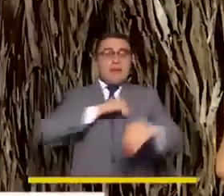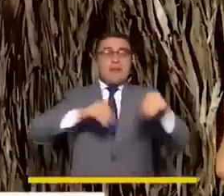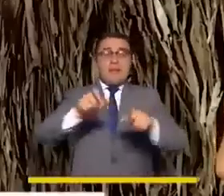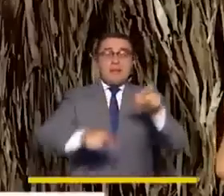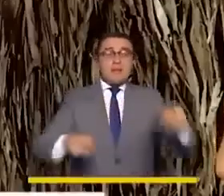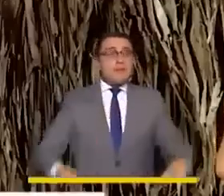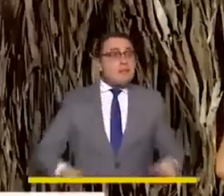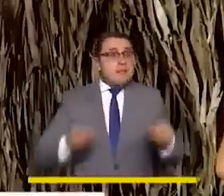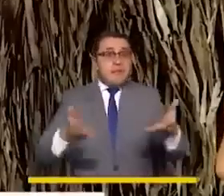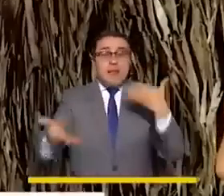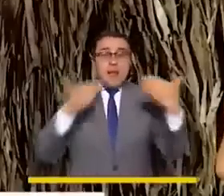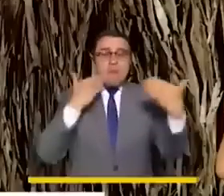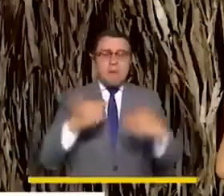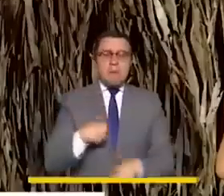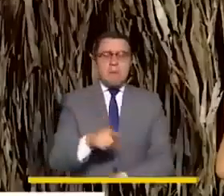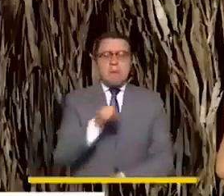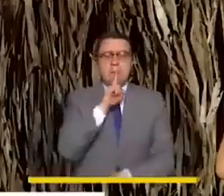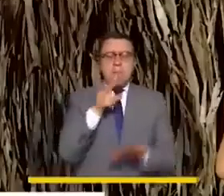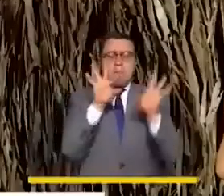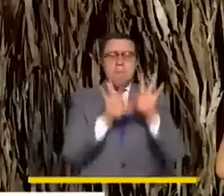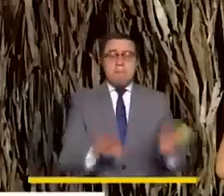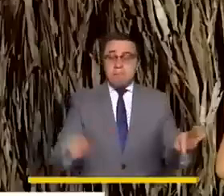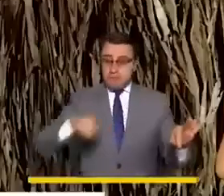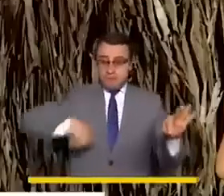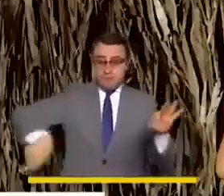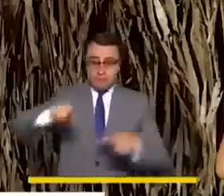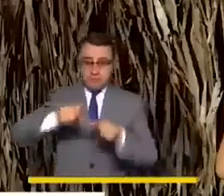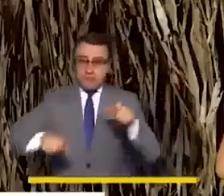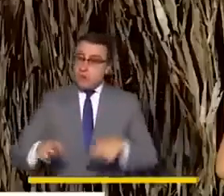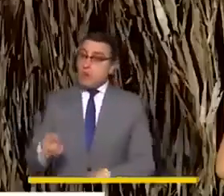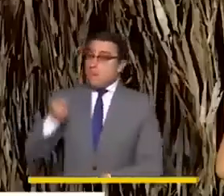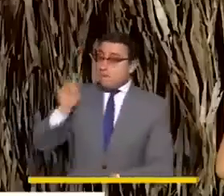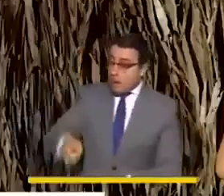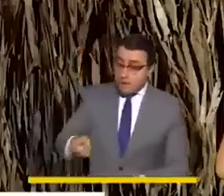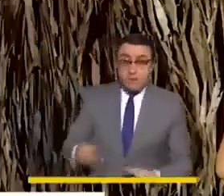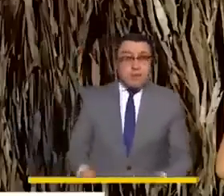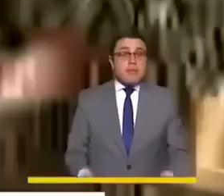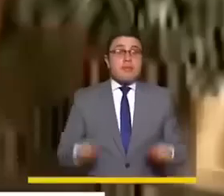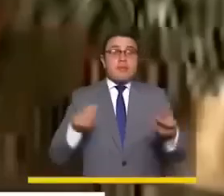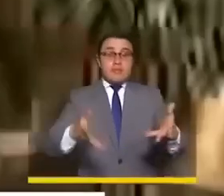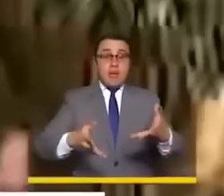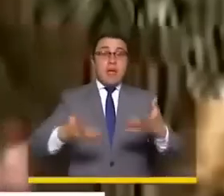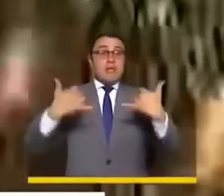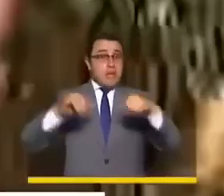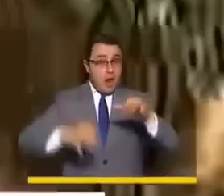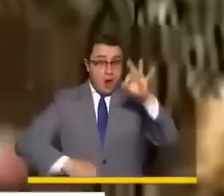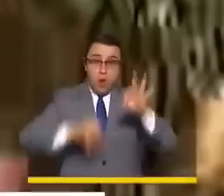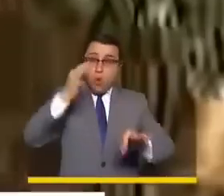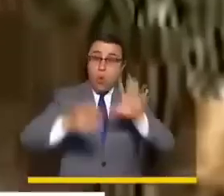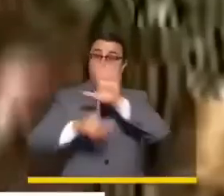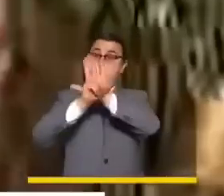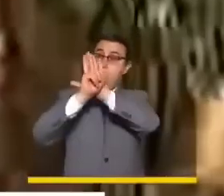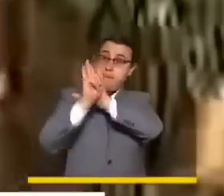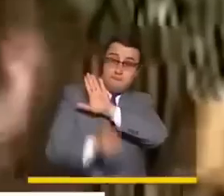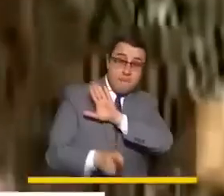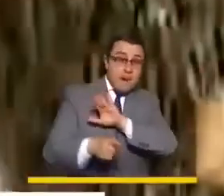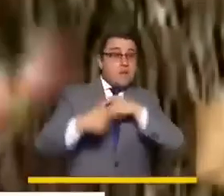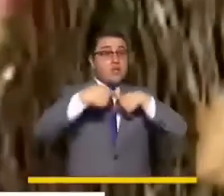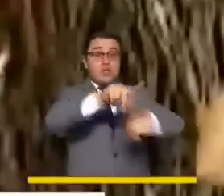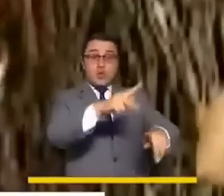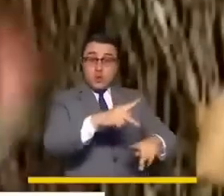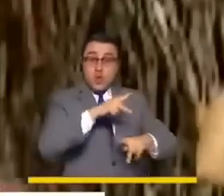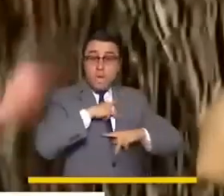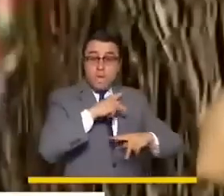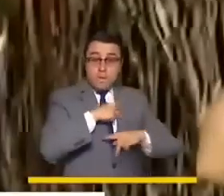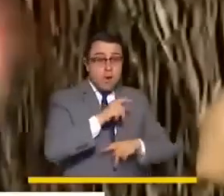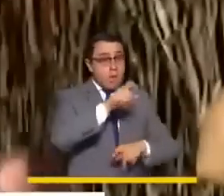campesinado, se queda en silencio y no ordena a sus empleados que la tierra, una vez que el juez dijo que le